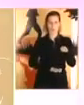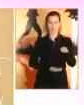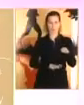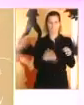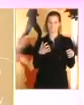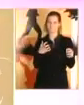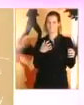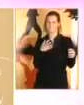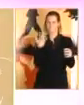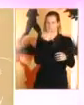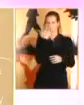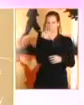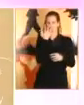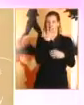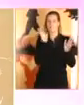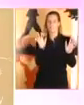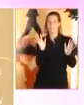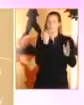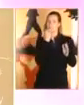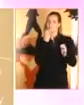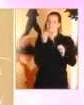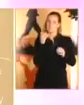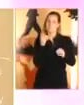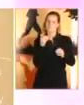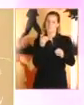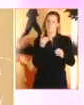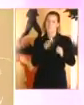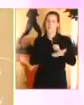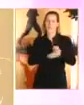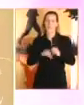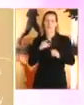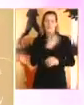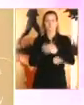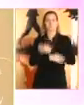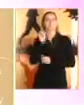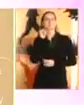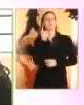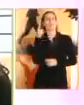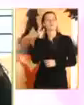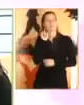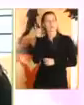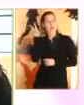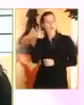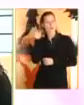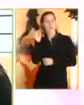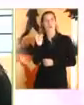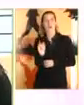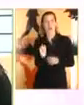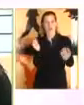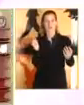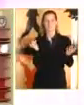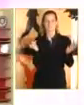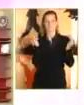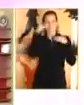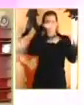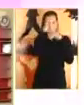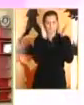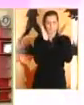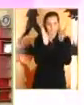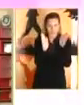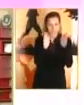yo creo que en el caso de los niños con discapacidad auditiva, todavía más, porque estos niños requieren mucha atención de médicos, de